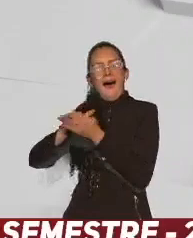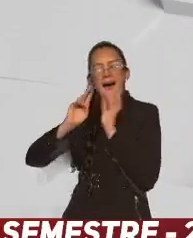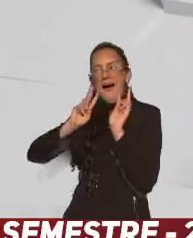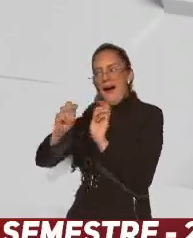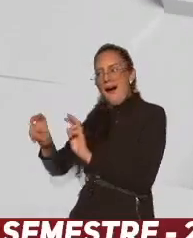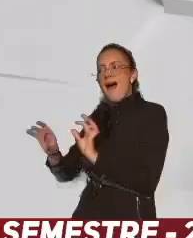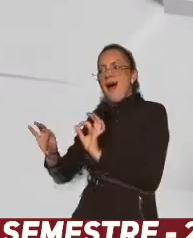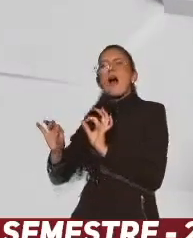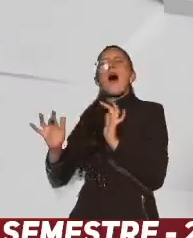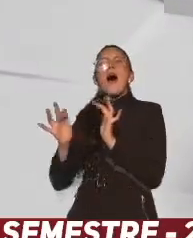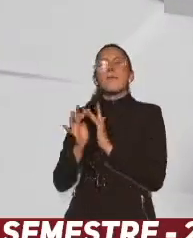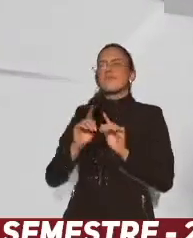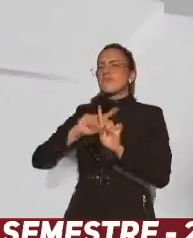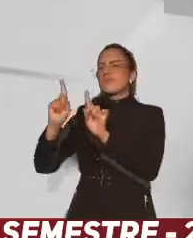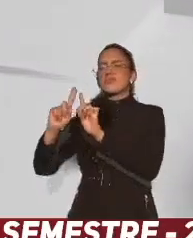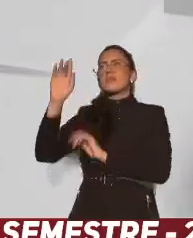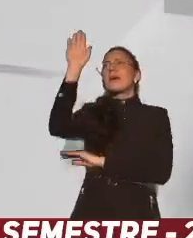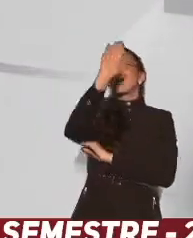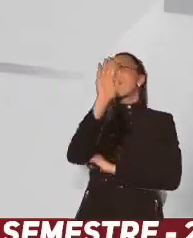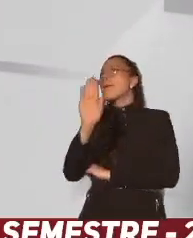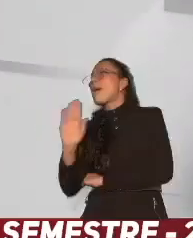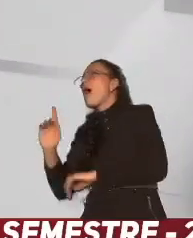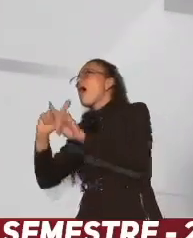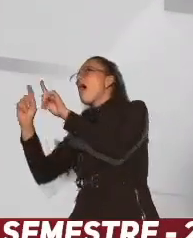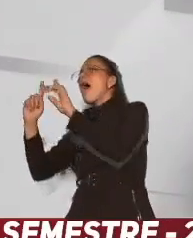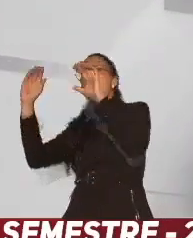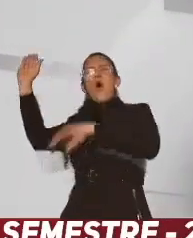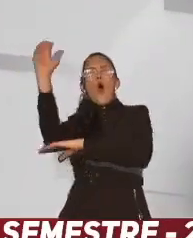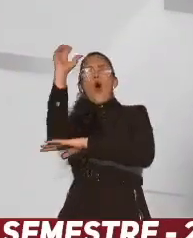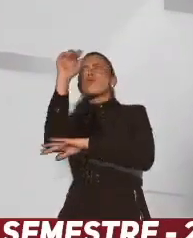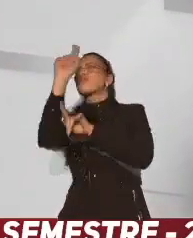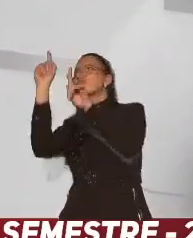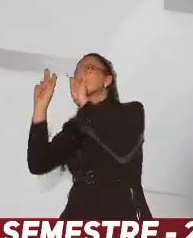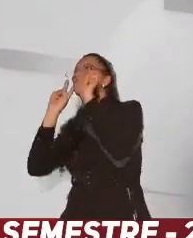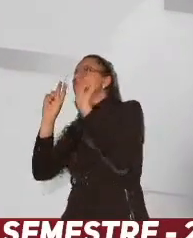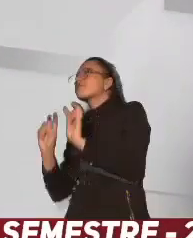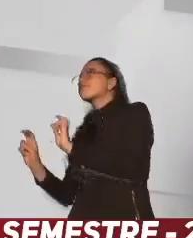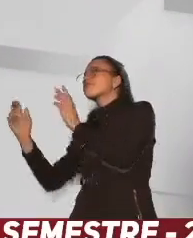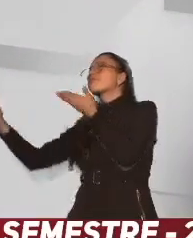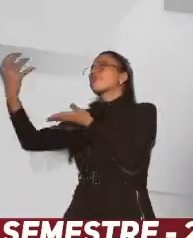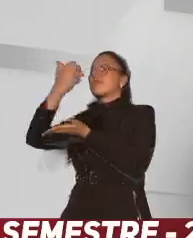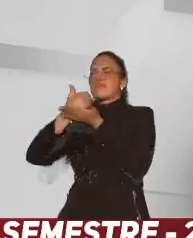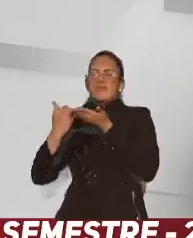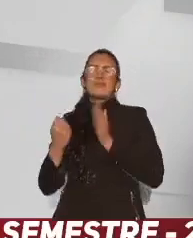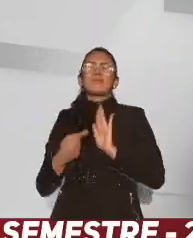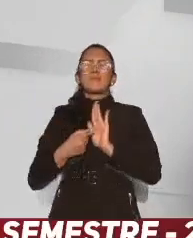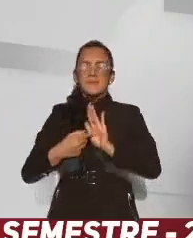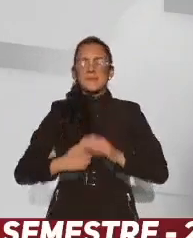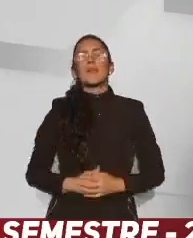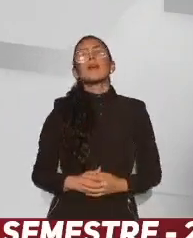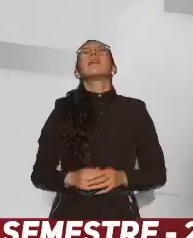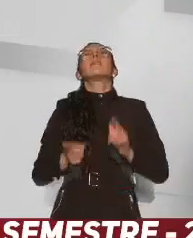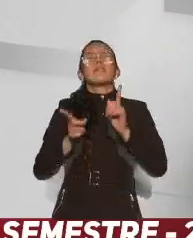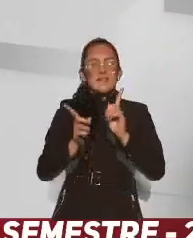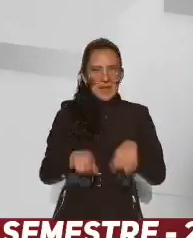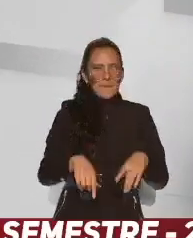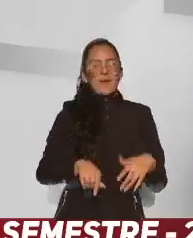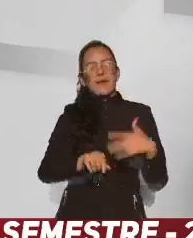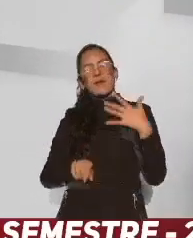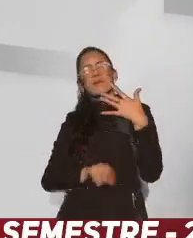los departamentos del país. Y al final cerramos con esa labor de